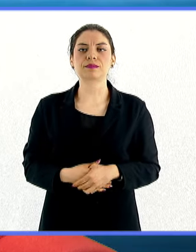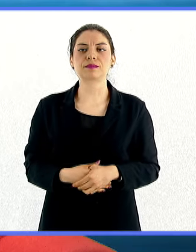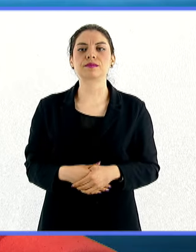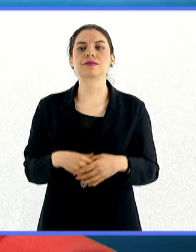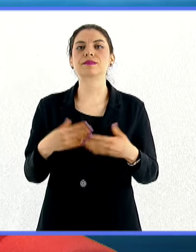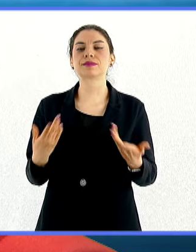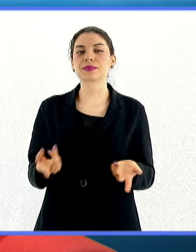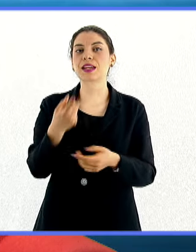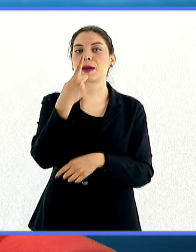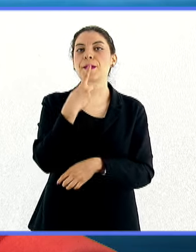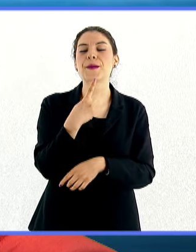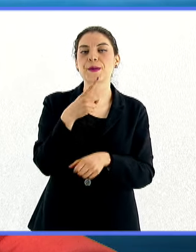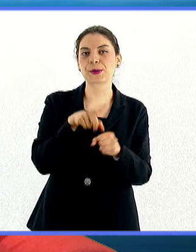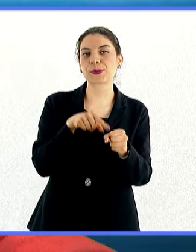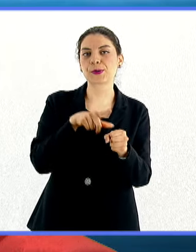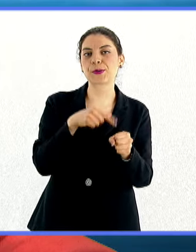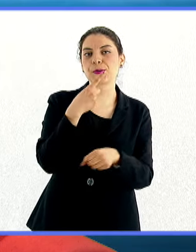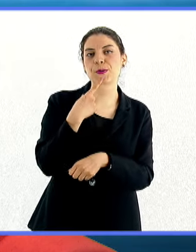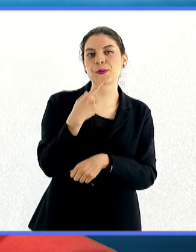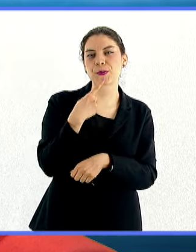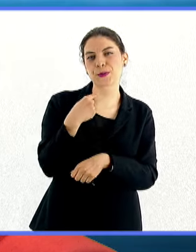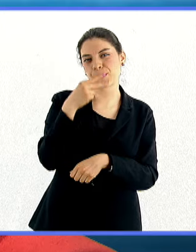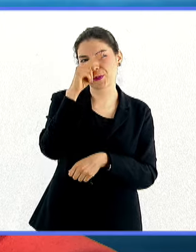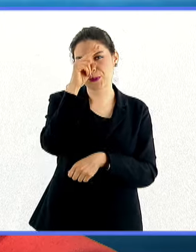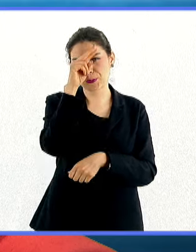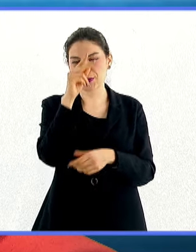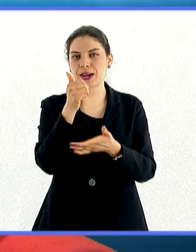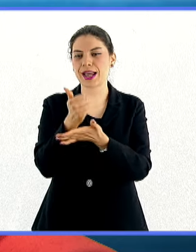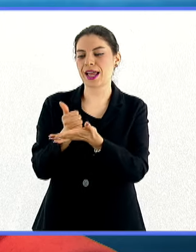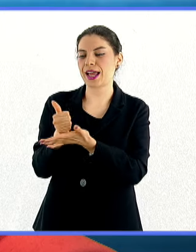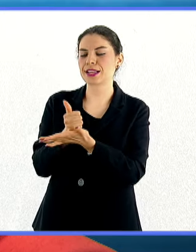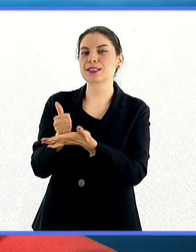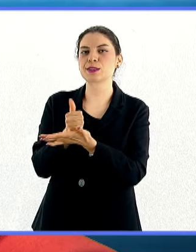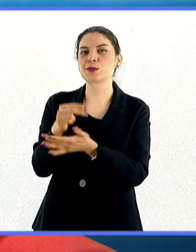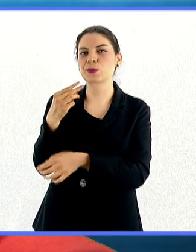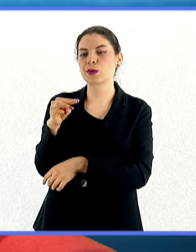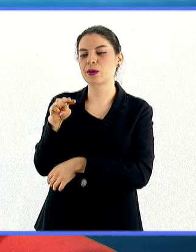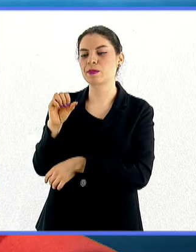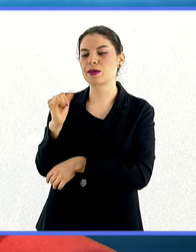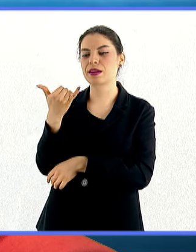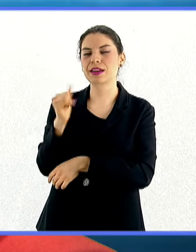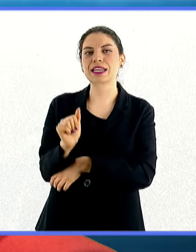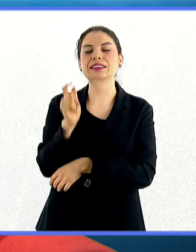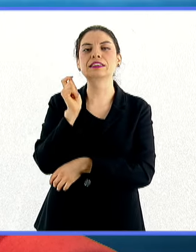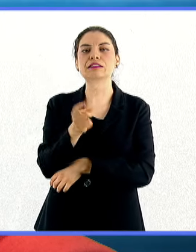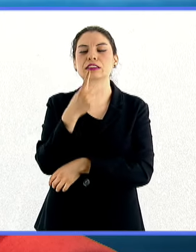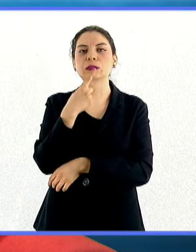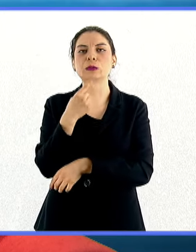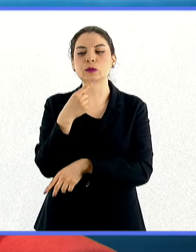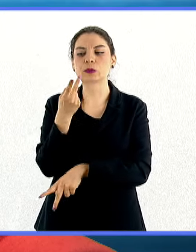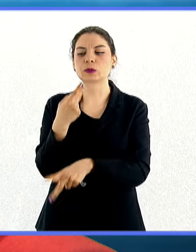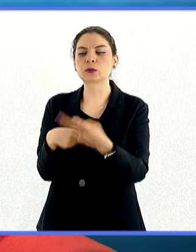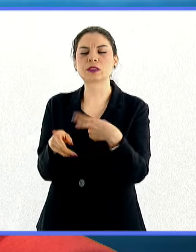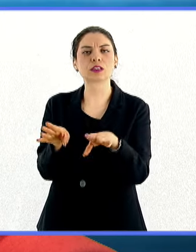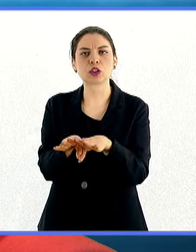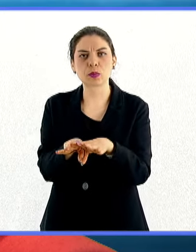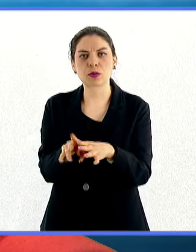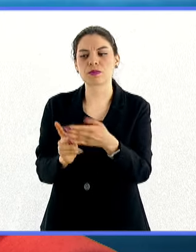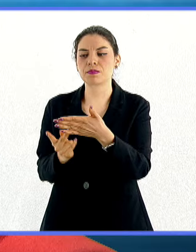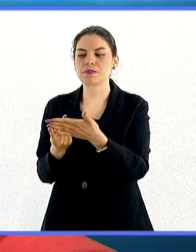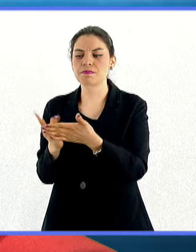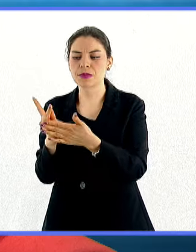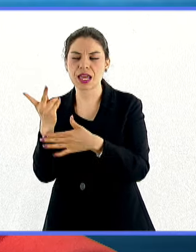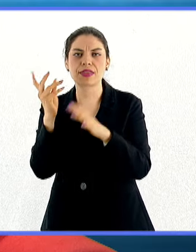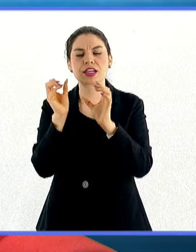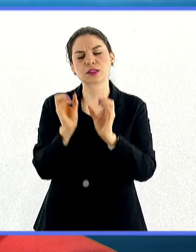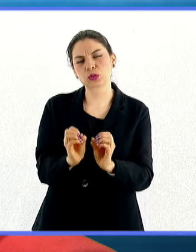El rojo de la grana cochinilla y el azul maya son solamente dos ejemplos de colores o pigmentos que se obtienen de insectos o plantas y